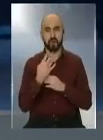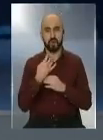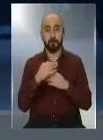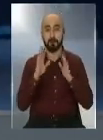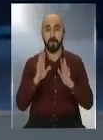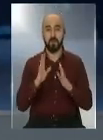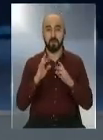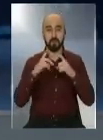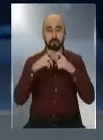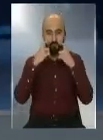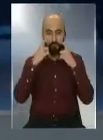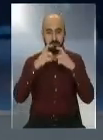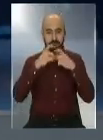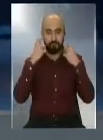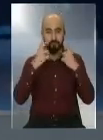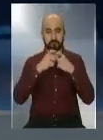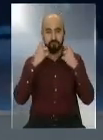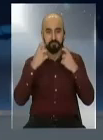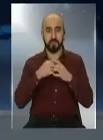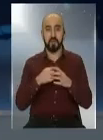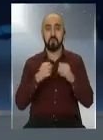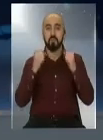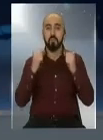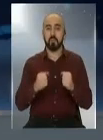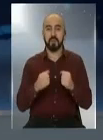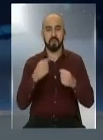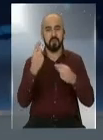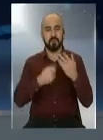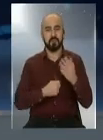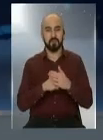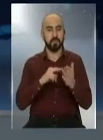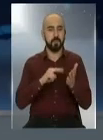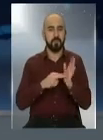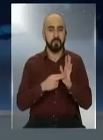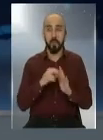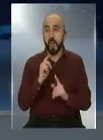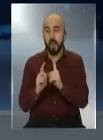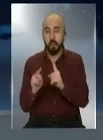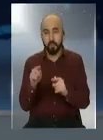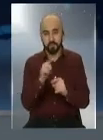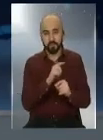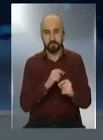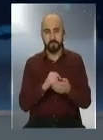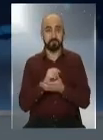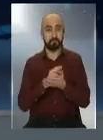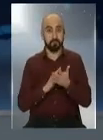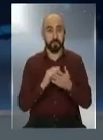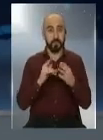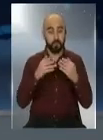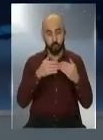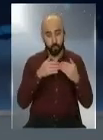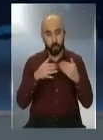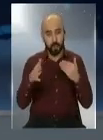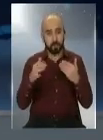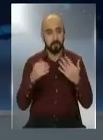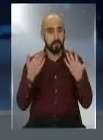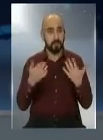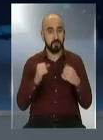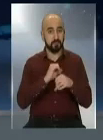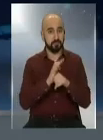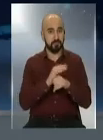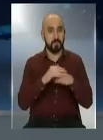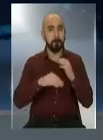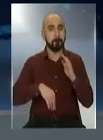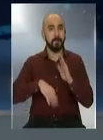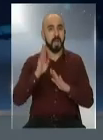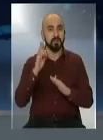uso prolongado de las mascarillas puede generar diversos problemas a algunas personas. De hecho, durante la pandemia han aumentado las